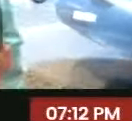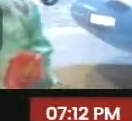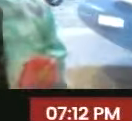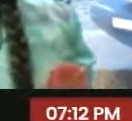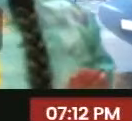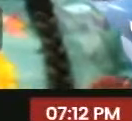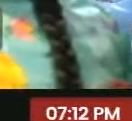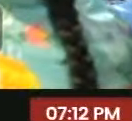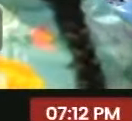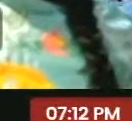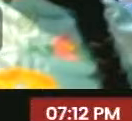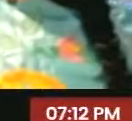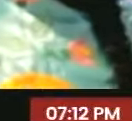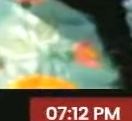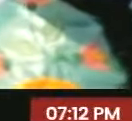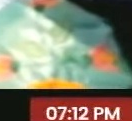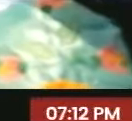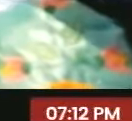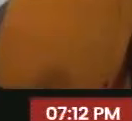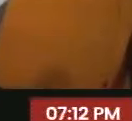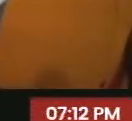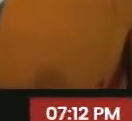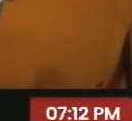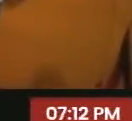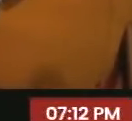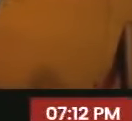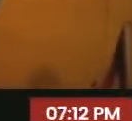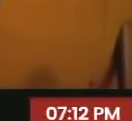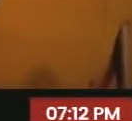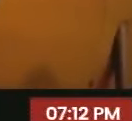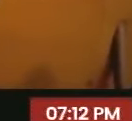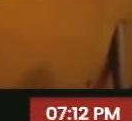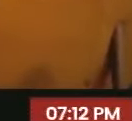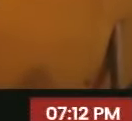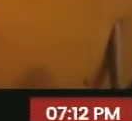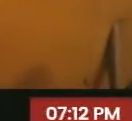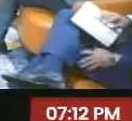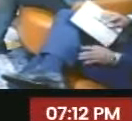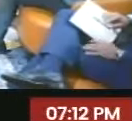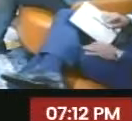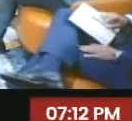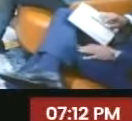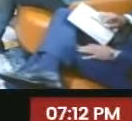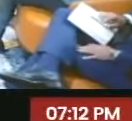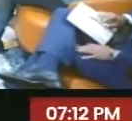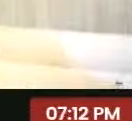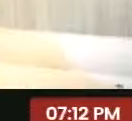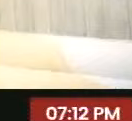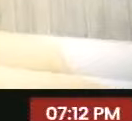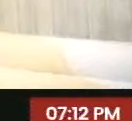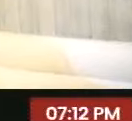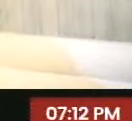las relaciones bilaterales, diplomáticas y de solidaridad entre ambas naciones.